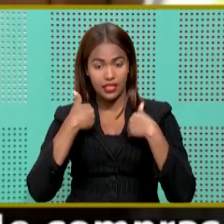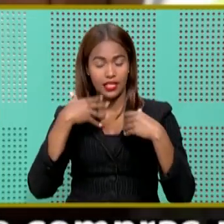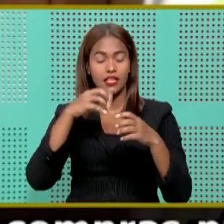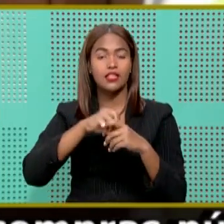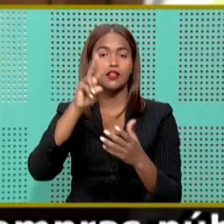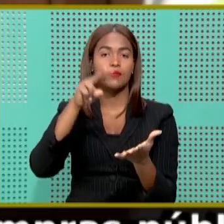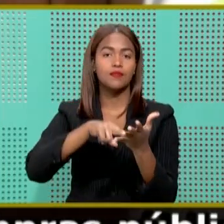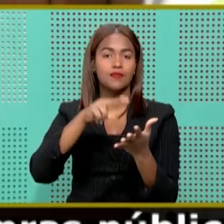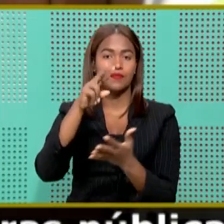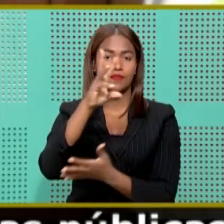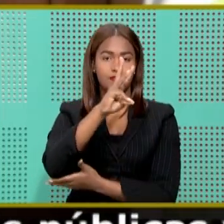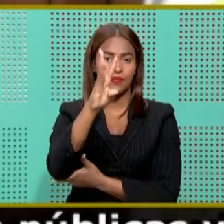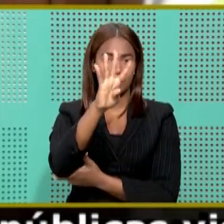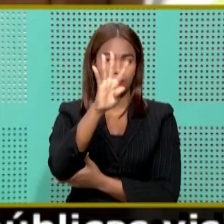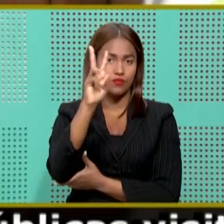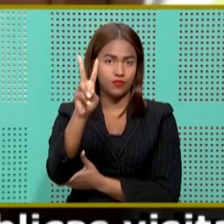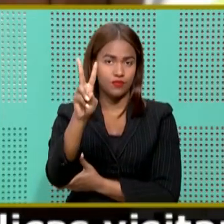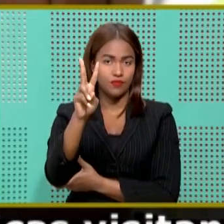2.642